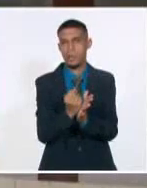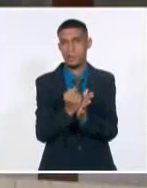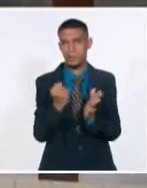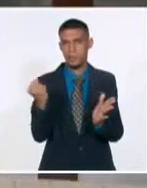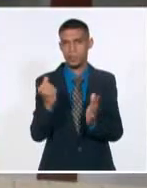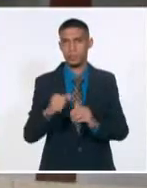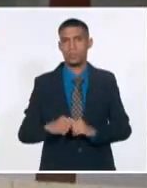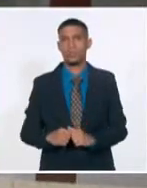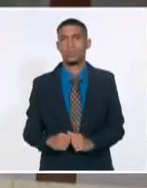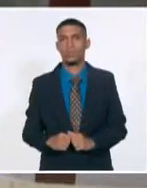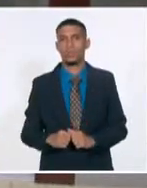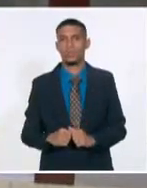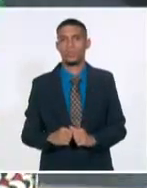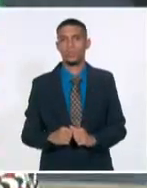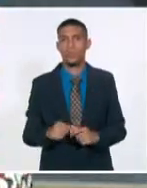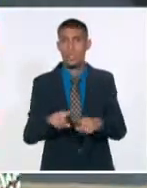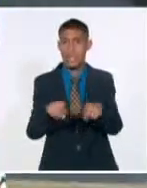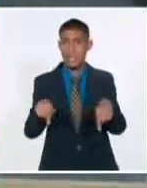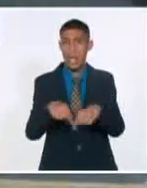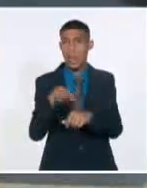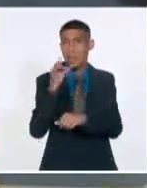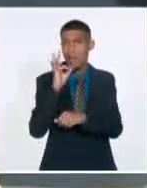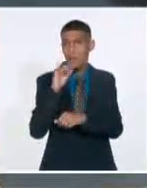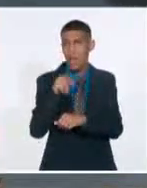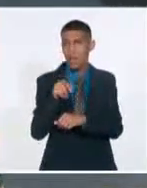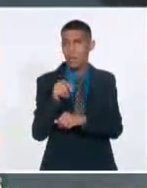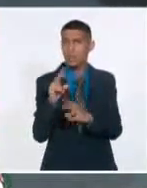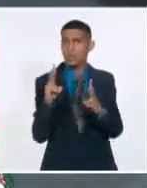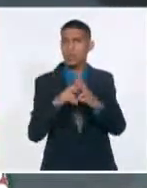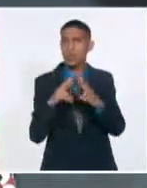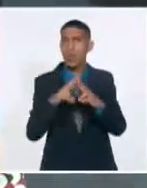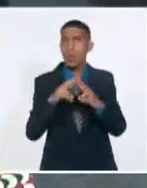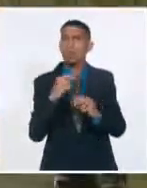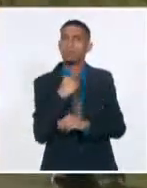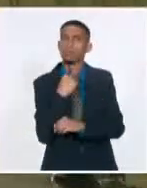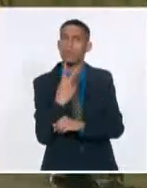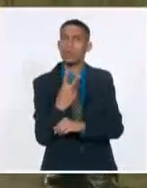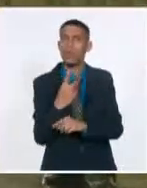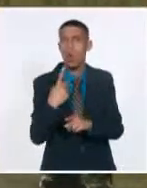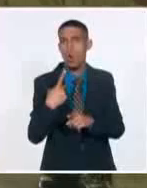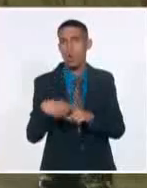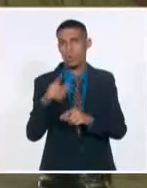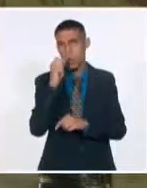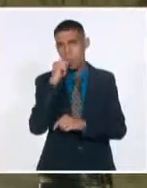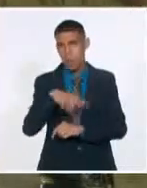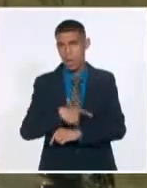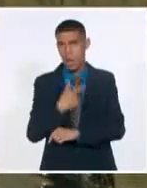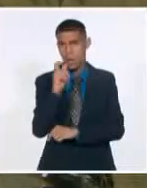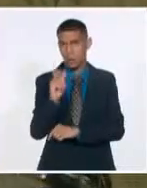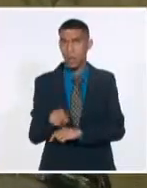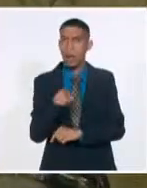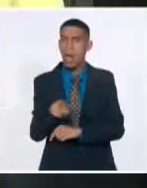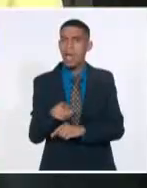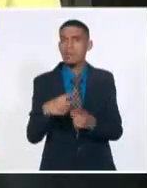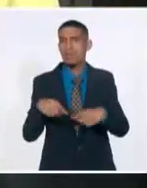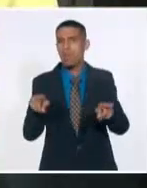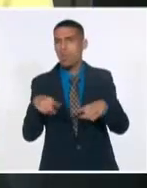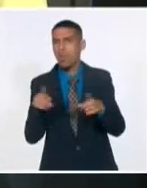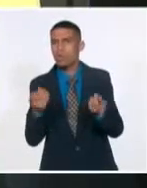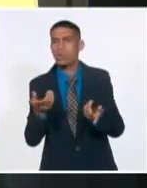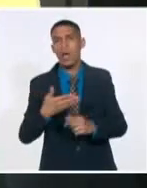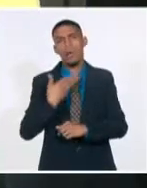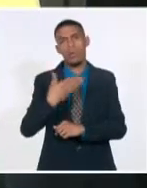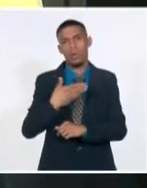En el Café Literario La Comarca, el dúo Voces y el actor Javier del Toro animaron con música y poesía la